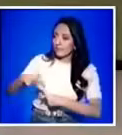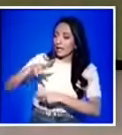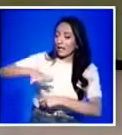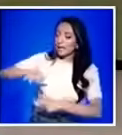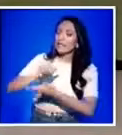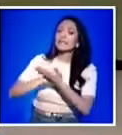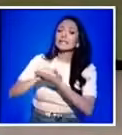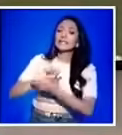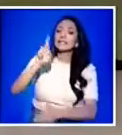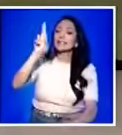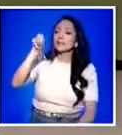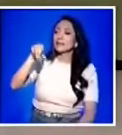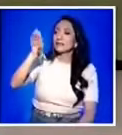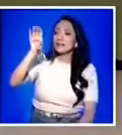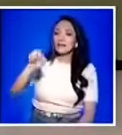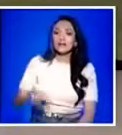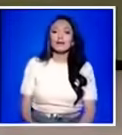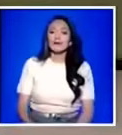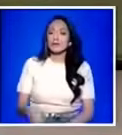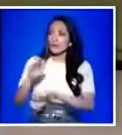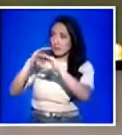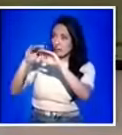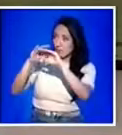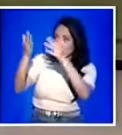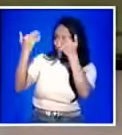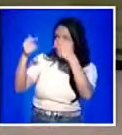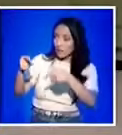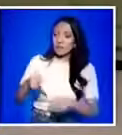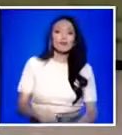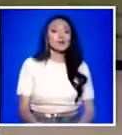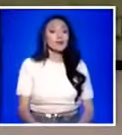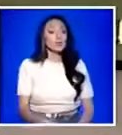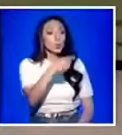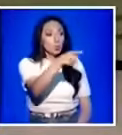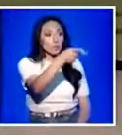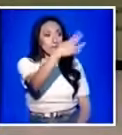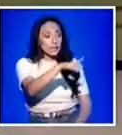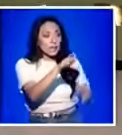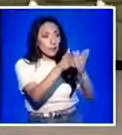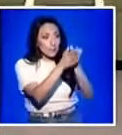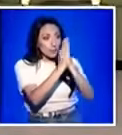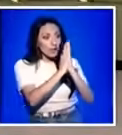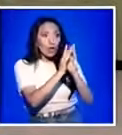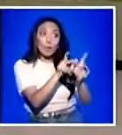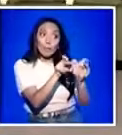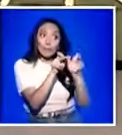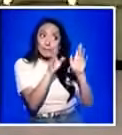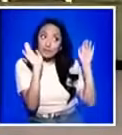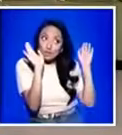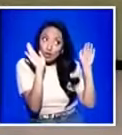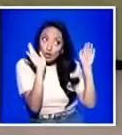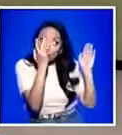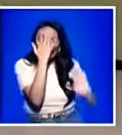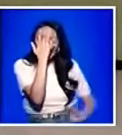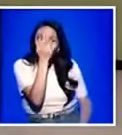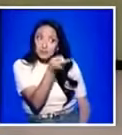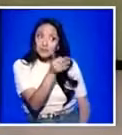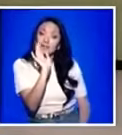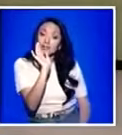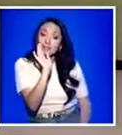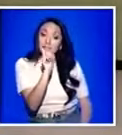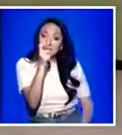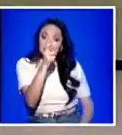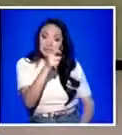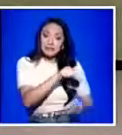de San Roque. Mi gatito, Andreita, le invitamos. Le preguntaba yo si usted ya le pidió permiso a la señora, porque tenis. ¿Tenís